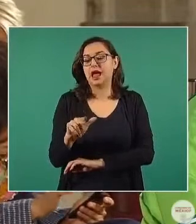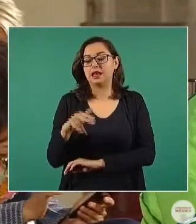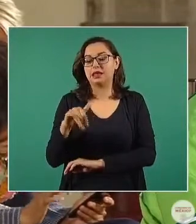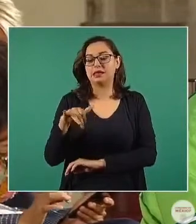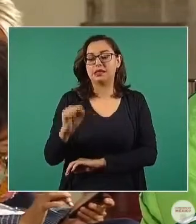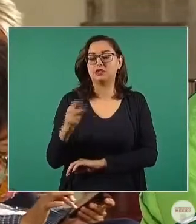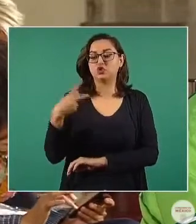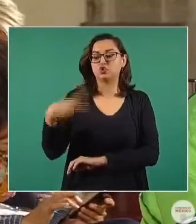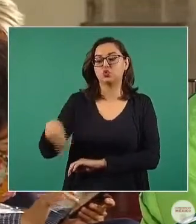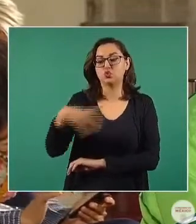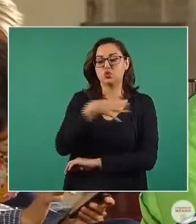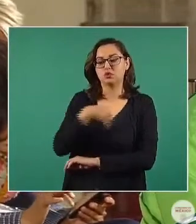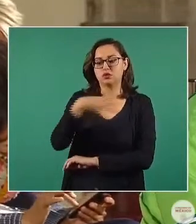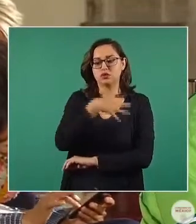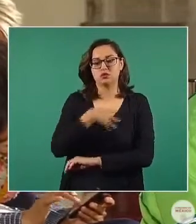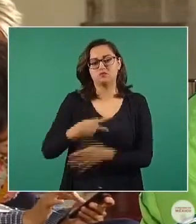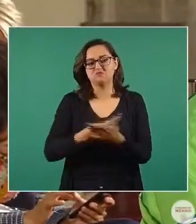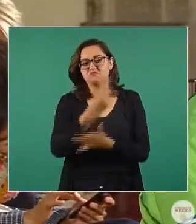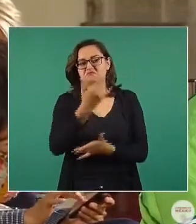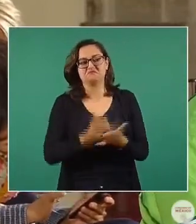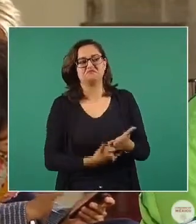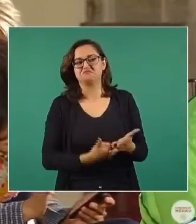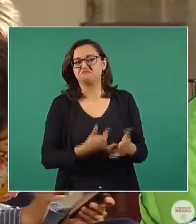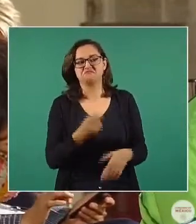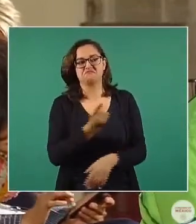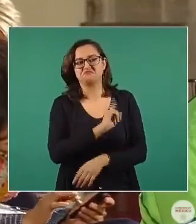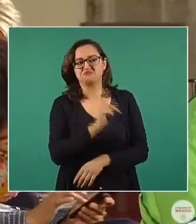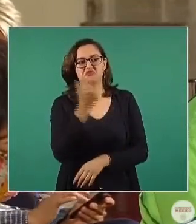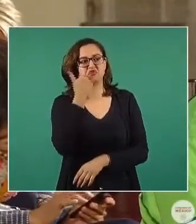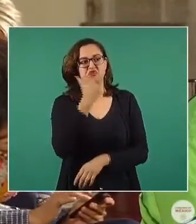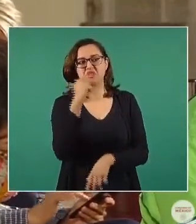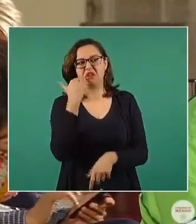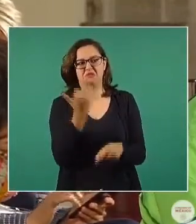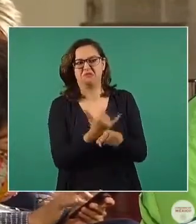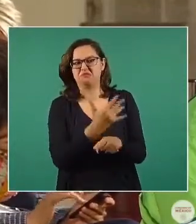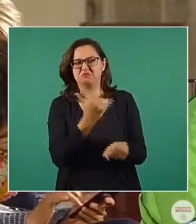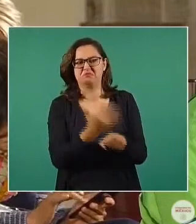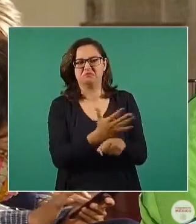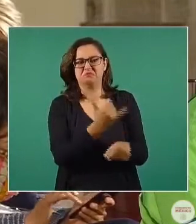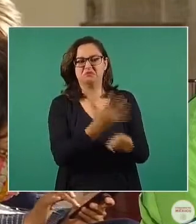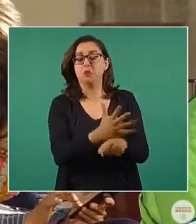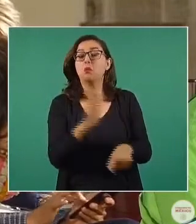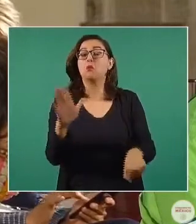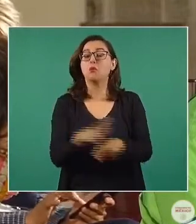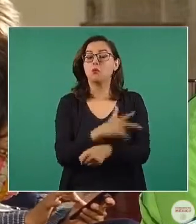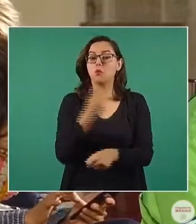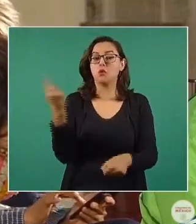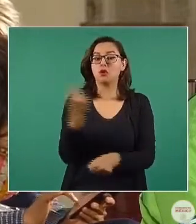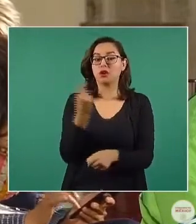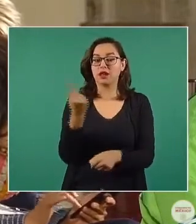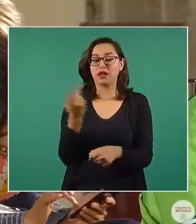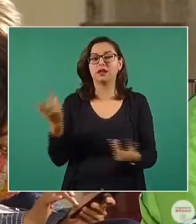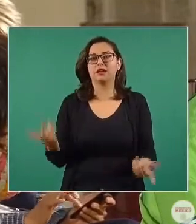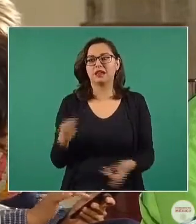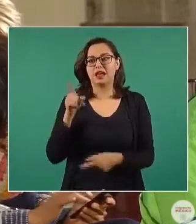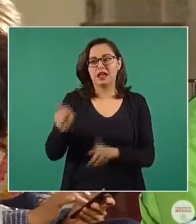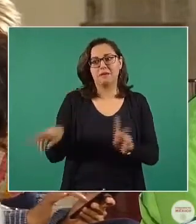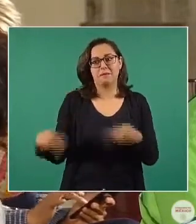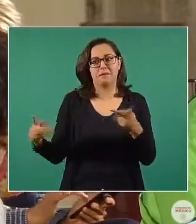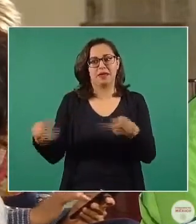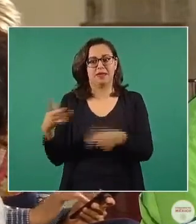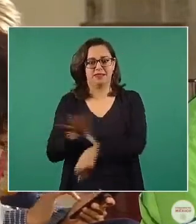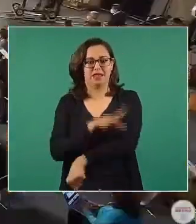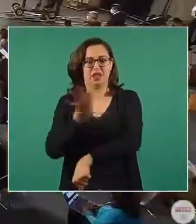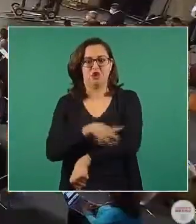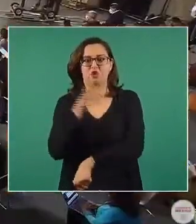hay un inexplicable retraso para esa autorización como parte de una estrategia de descalificación que ha emprendido Iberdrola a través de Carlos Torres Torres, que es alfil